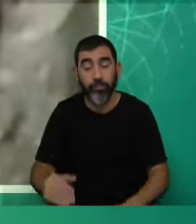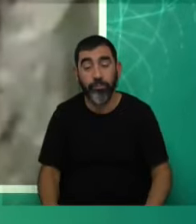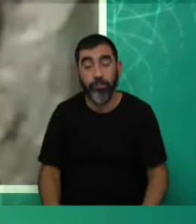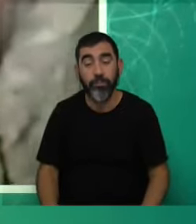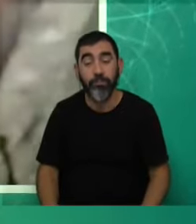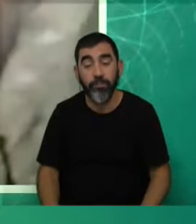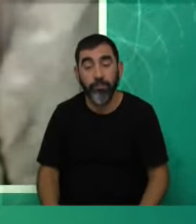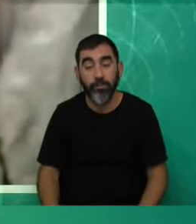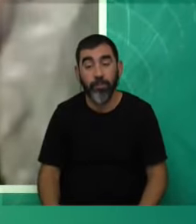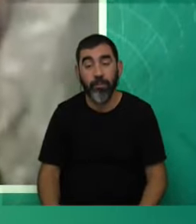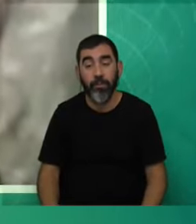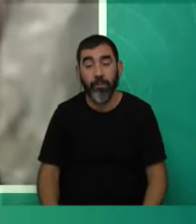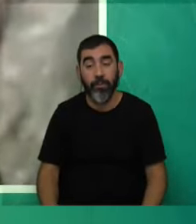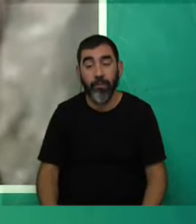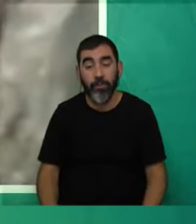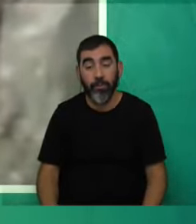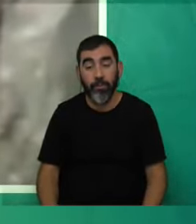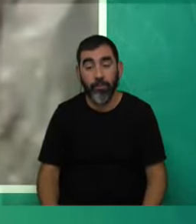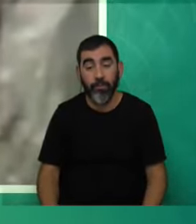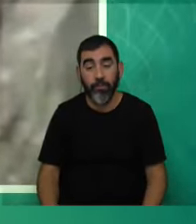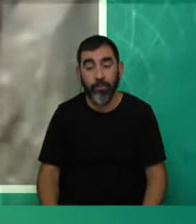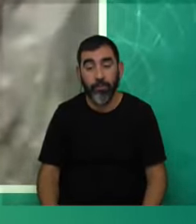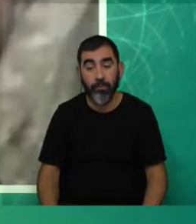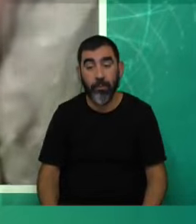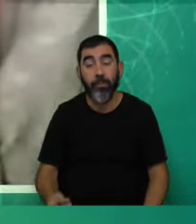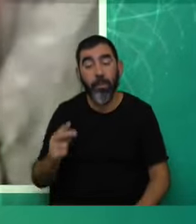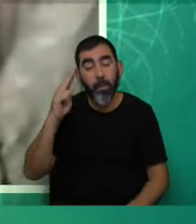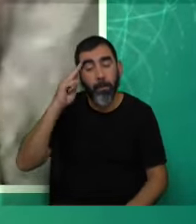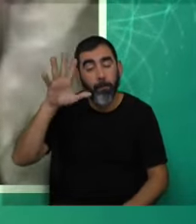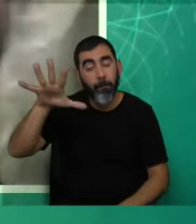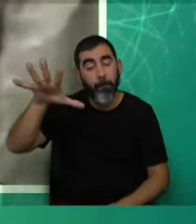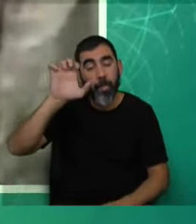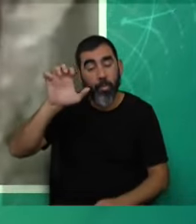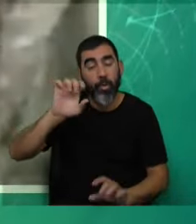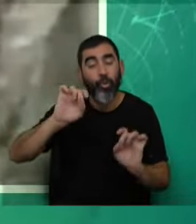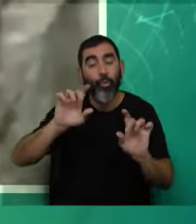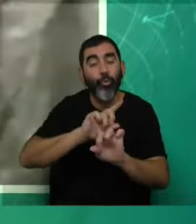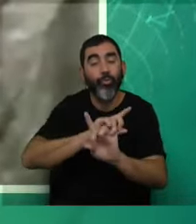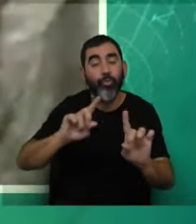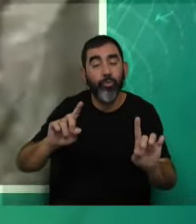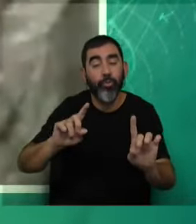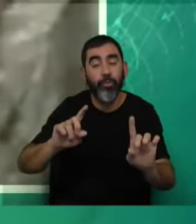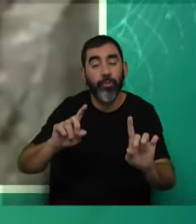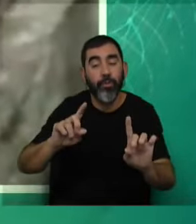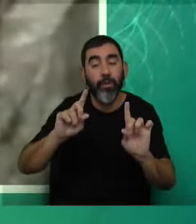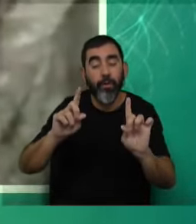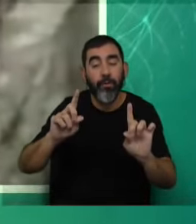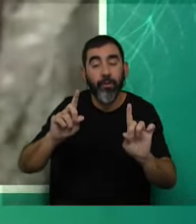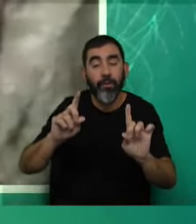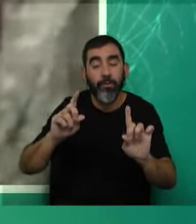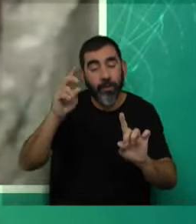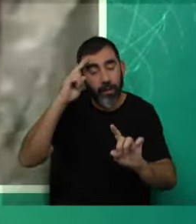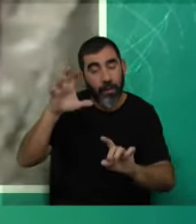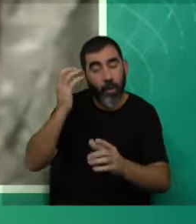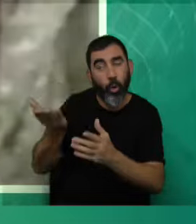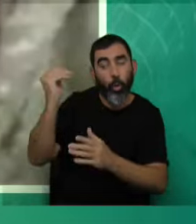entendemos otra cosa que la memoria es no solamente hay que rescatarla para recordar